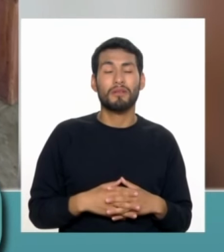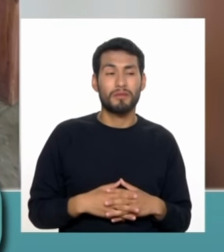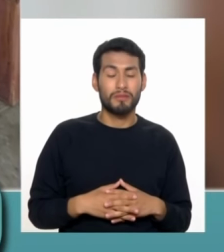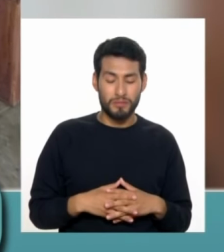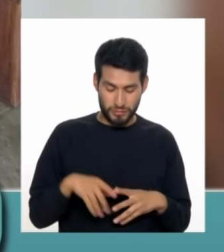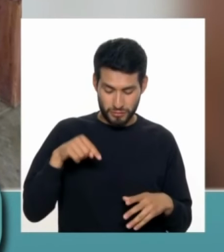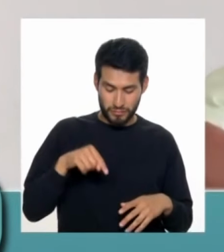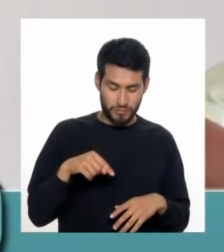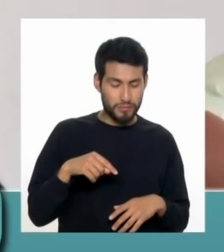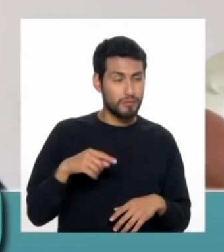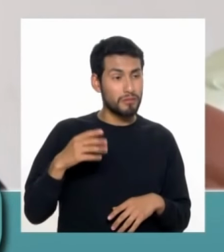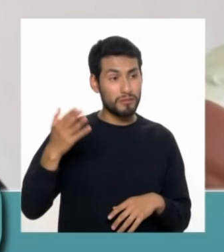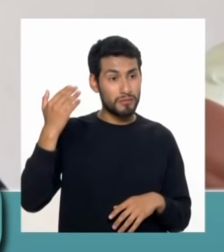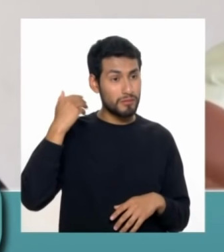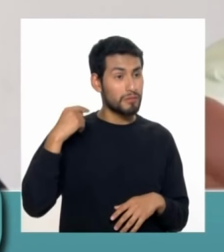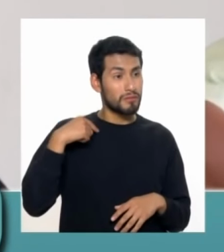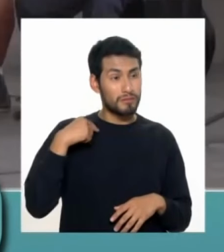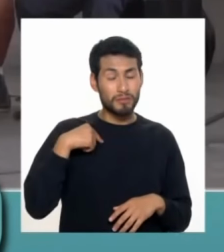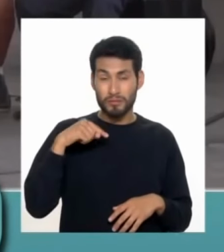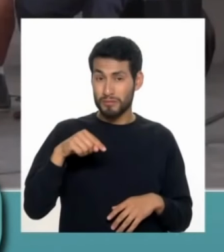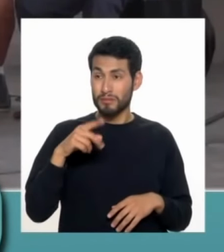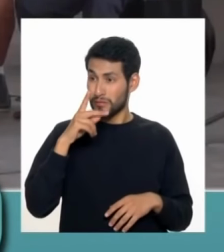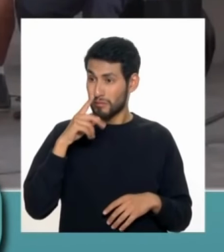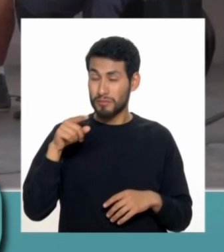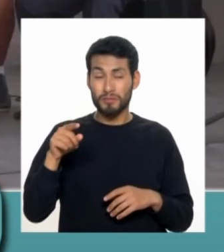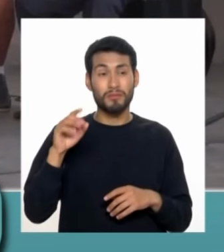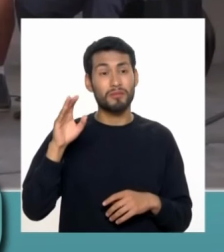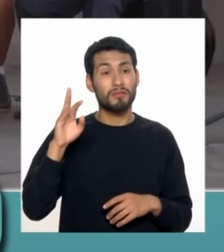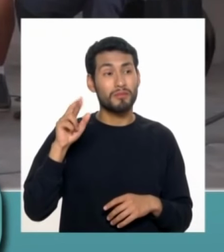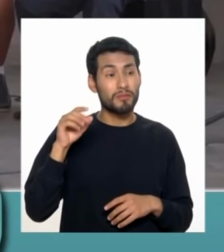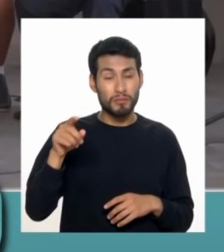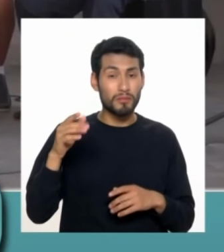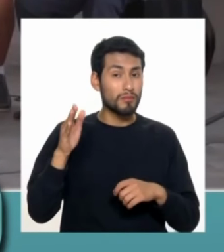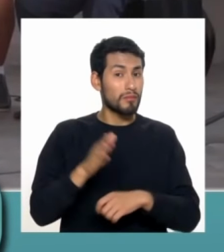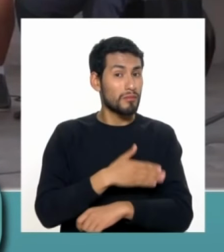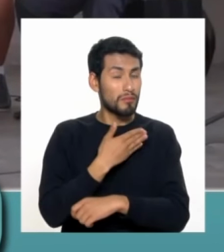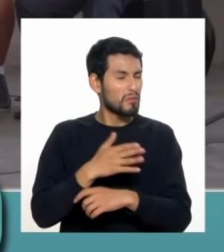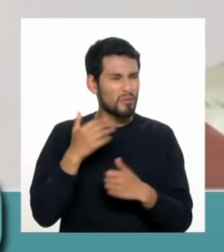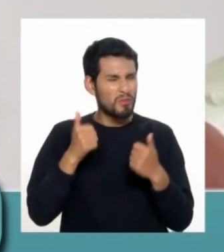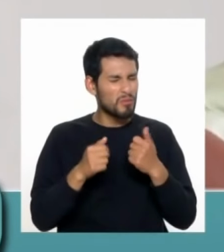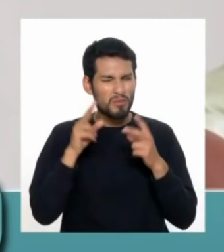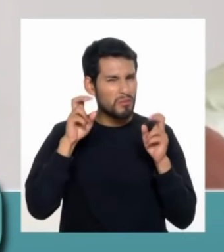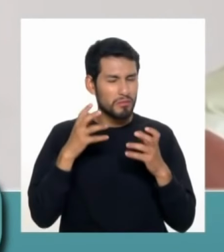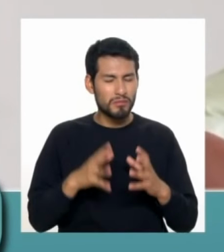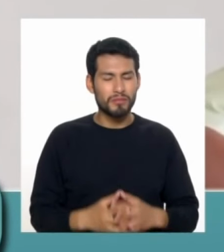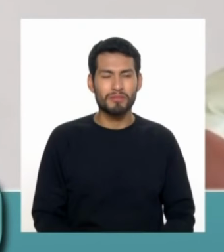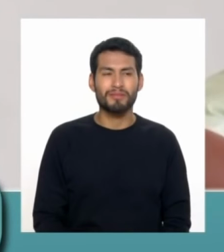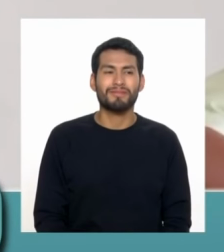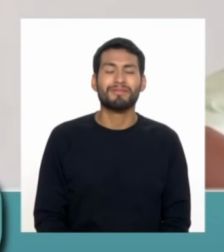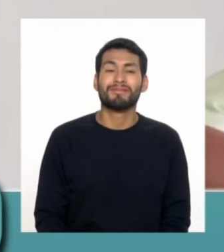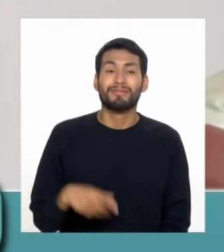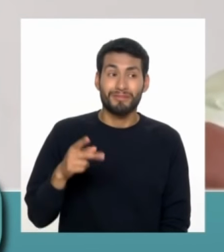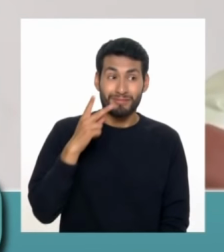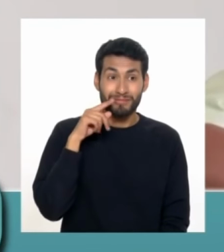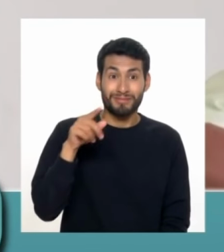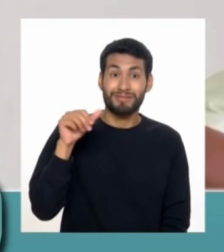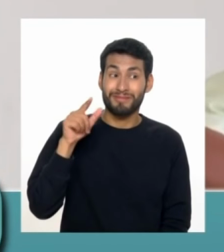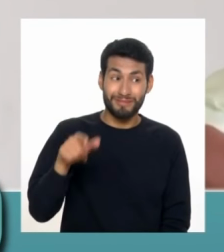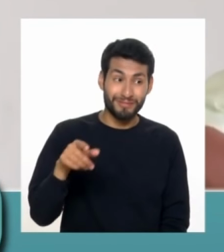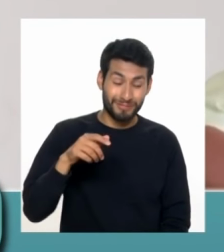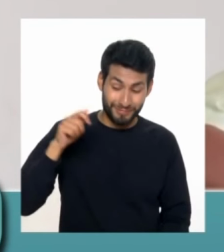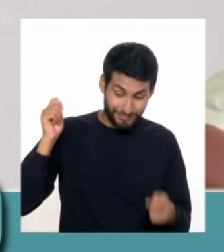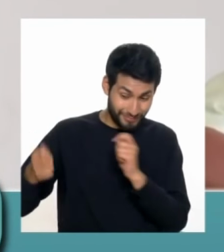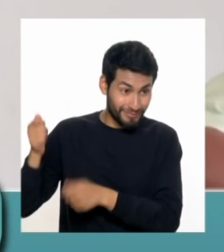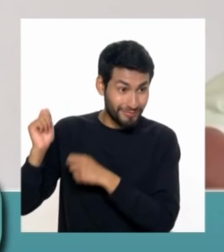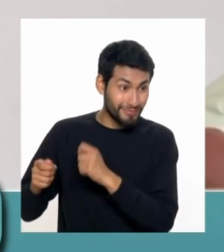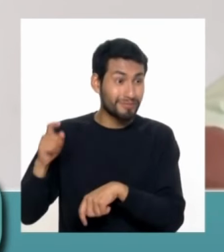Y se acabó el tiempo que me doy cuenta que ellos graban un spot de una canción, no recuerdo cuál es el tema, donde se le ve a Alex tocando la batería